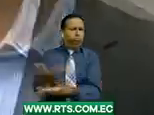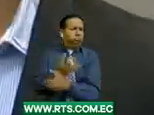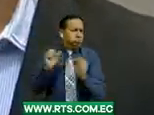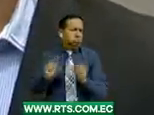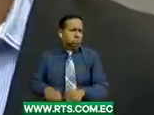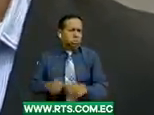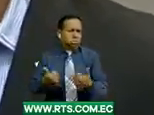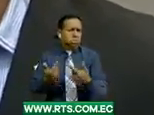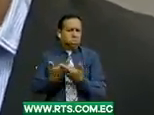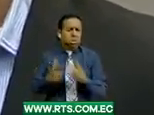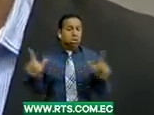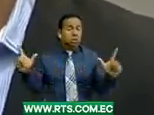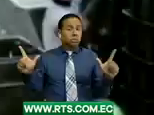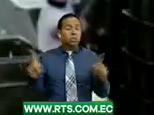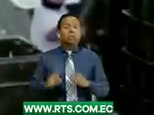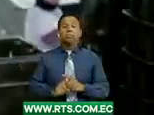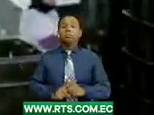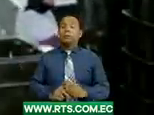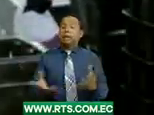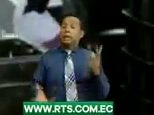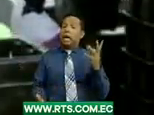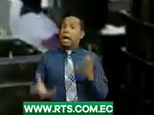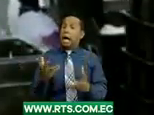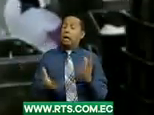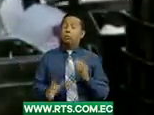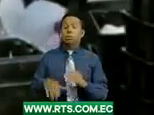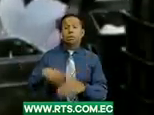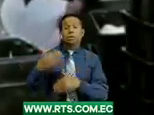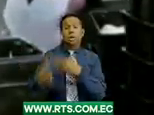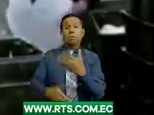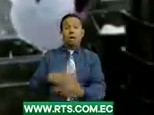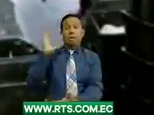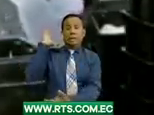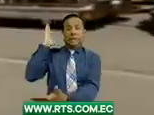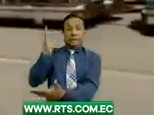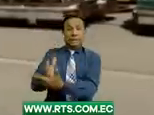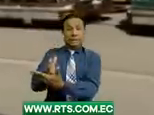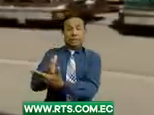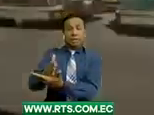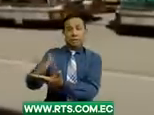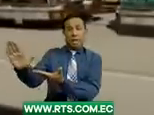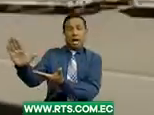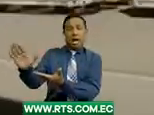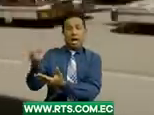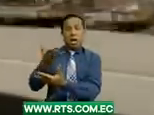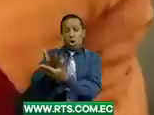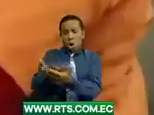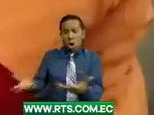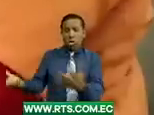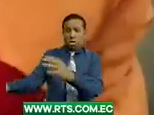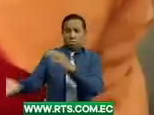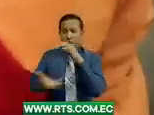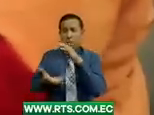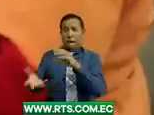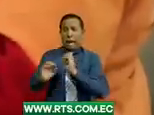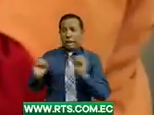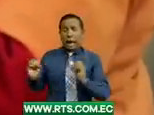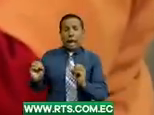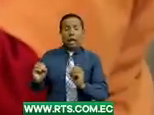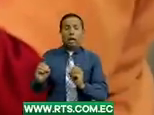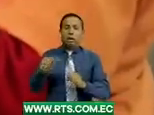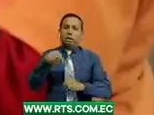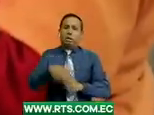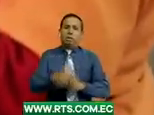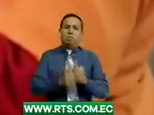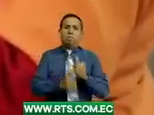acá. Y para nosotros también significaría un problema si en algún momento se restringe ya el ingreso de productos. Sin embargo, estamos muy seguros de que